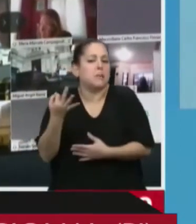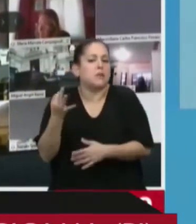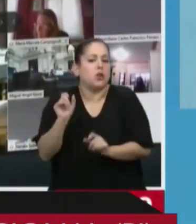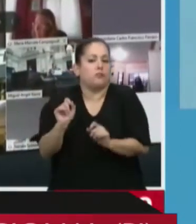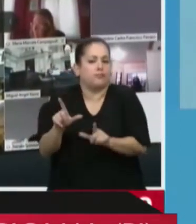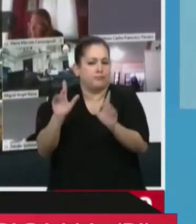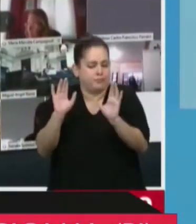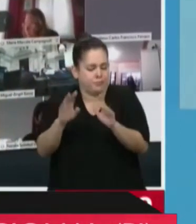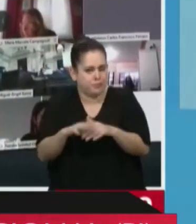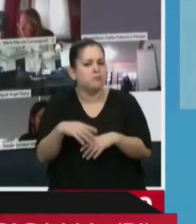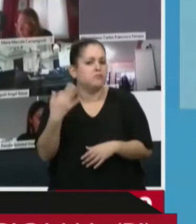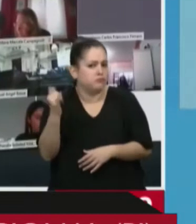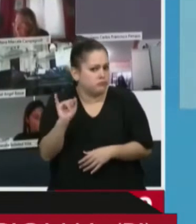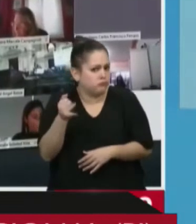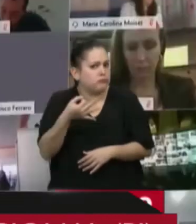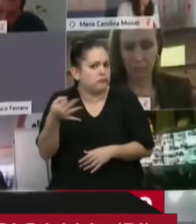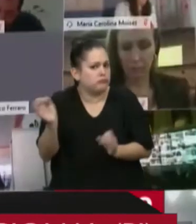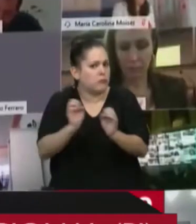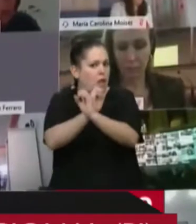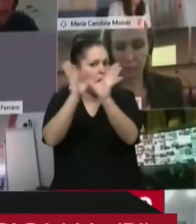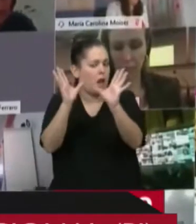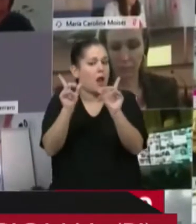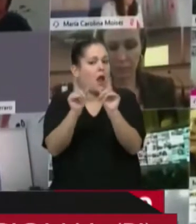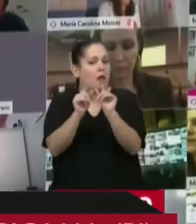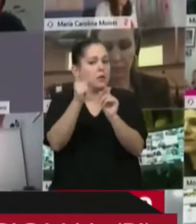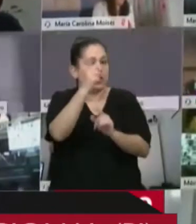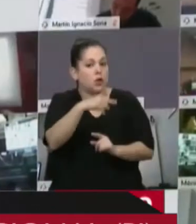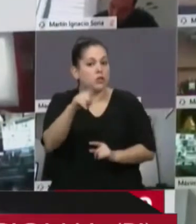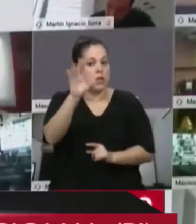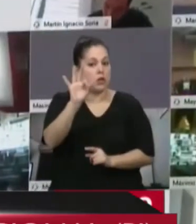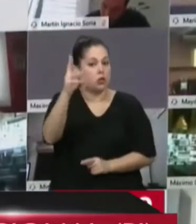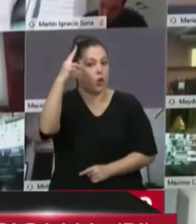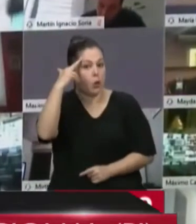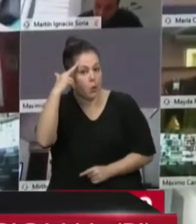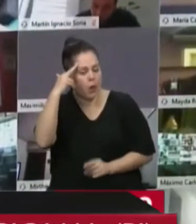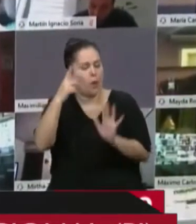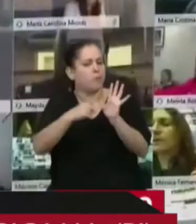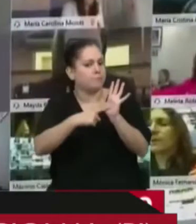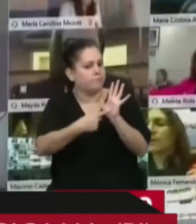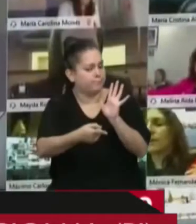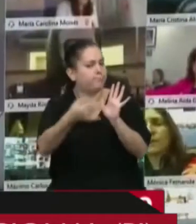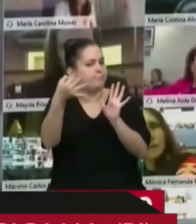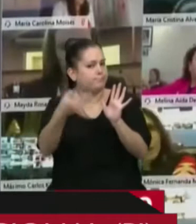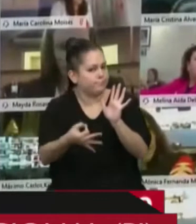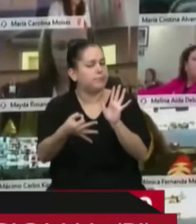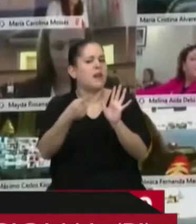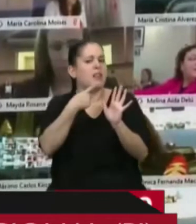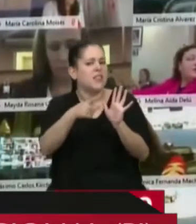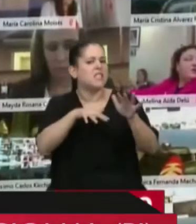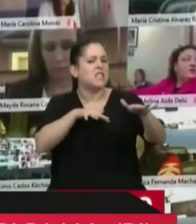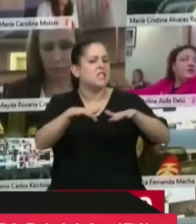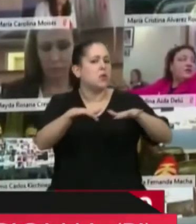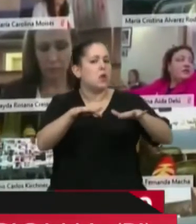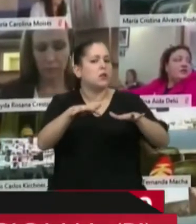es modificar ese artículo 109 y plantear que se permita la educación a distancia en todo el sistema de